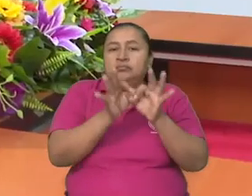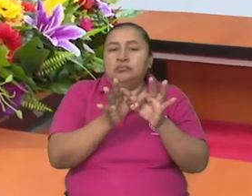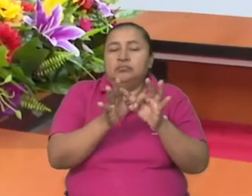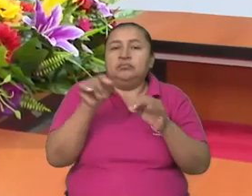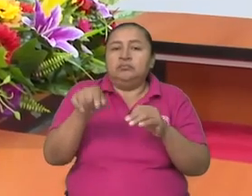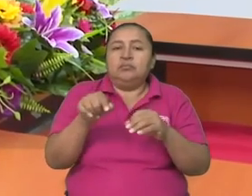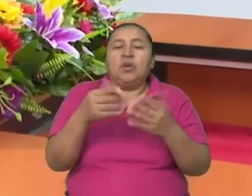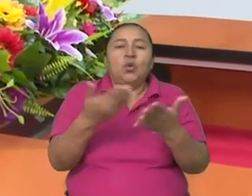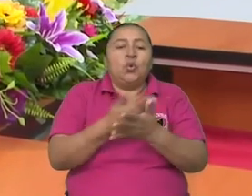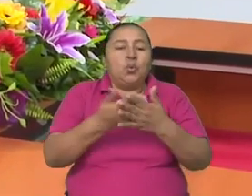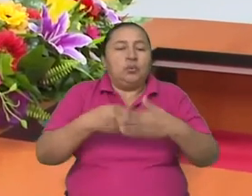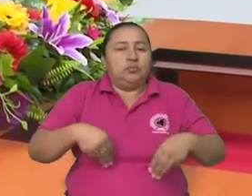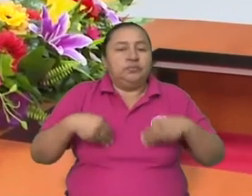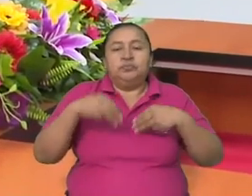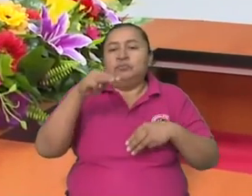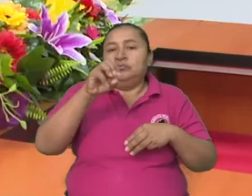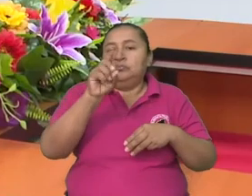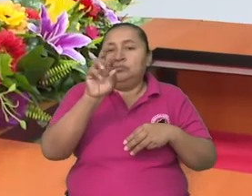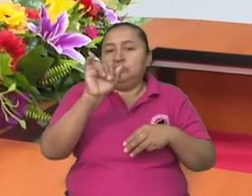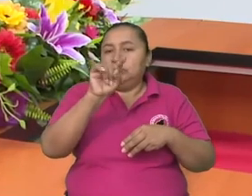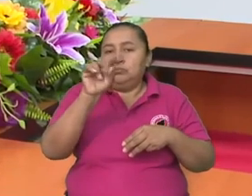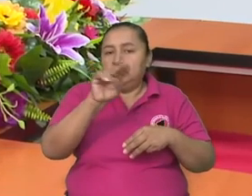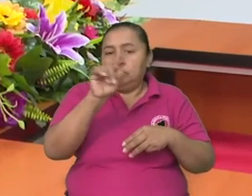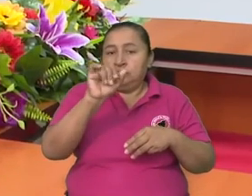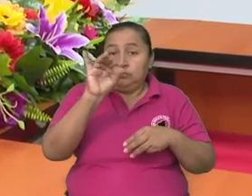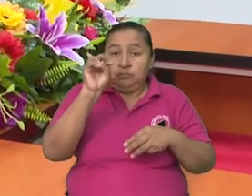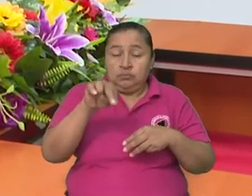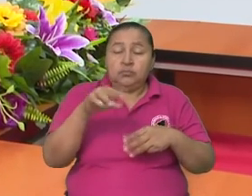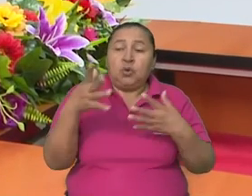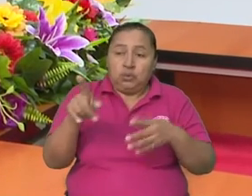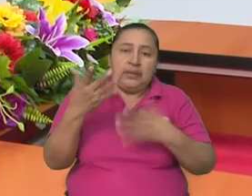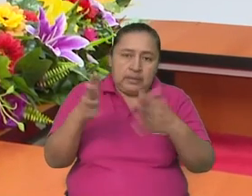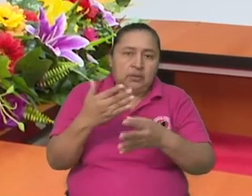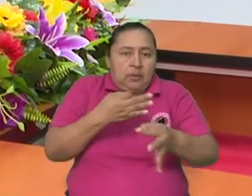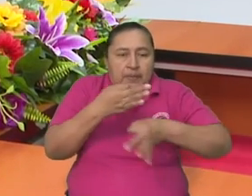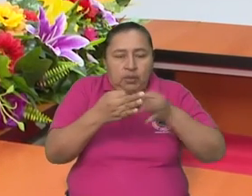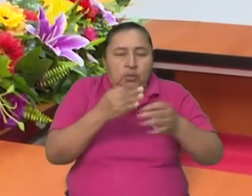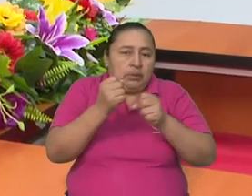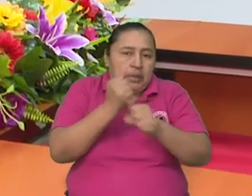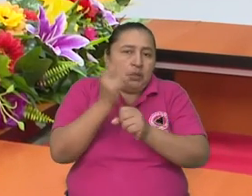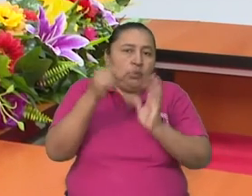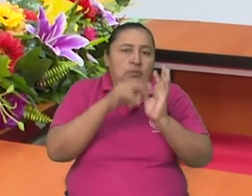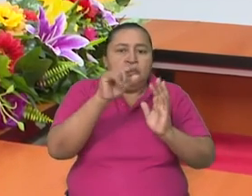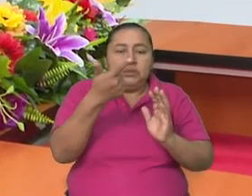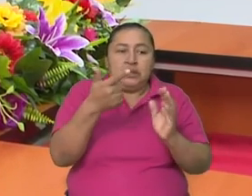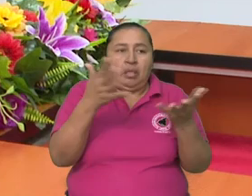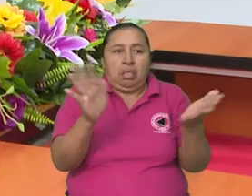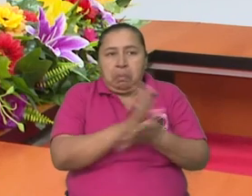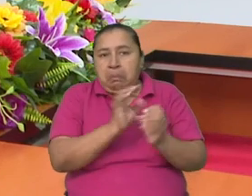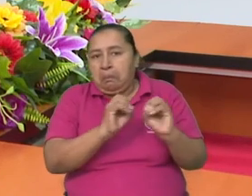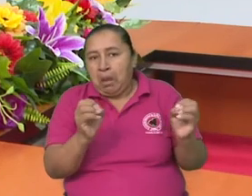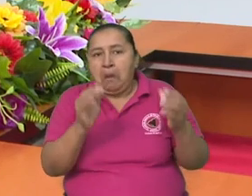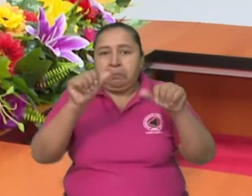de la modernización. Ya nos detallaba usted cómo estaba en el año 2007, cómo recibe el pueblo presidente precisamente esta